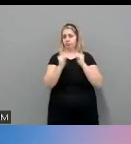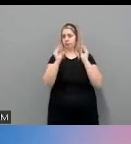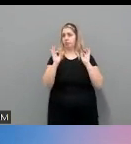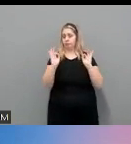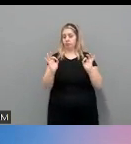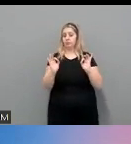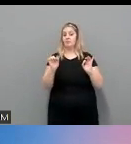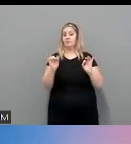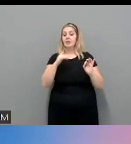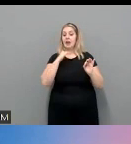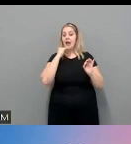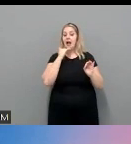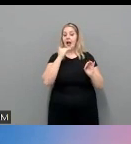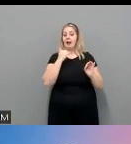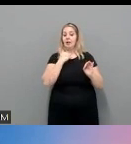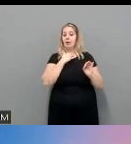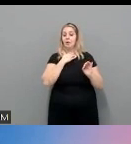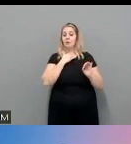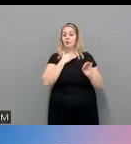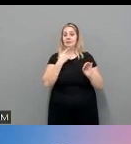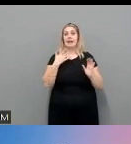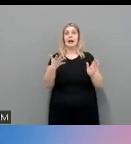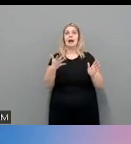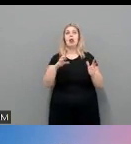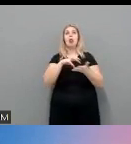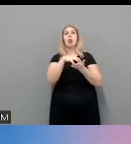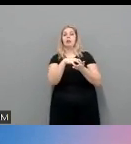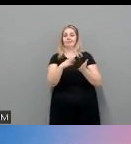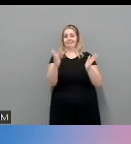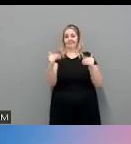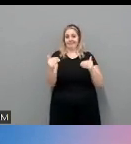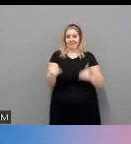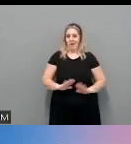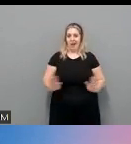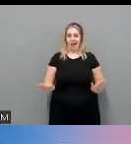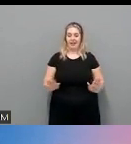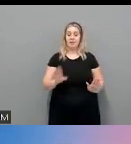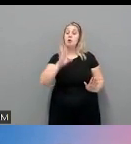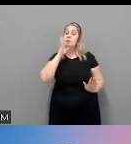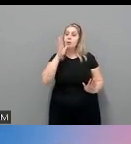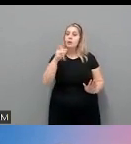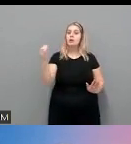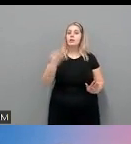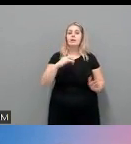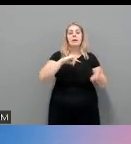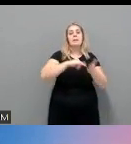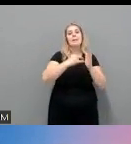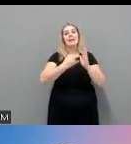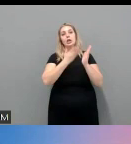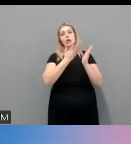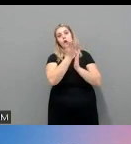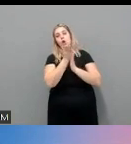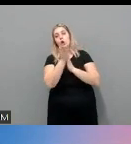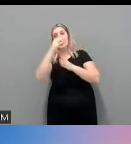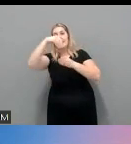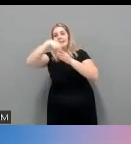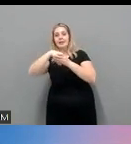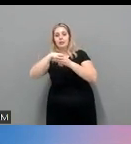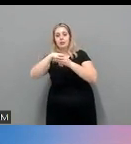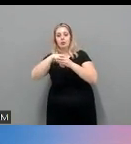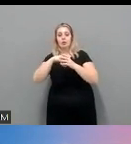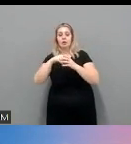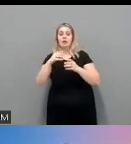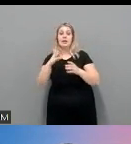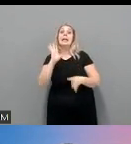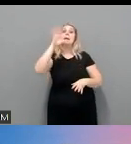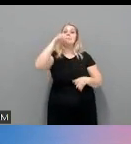Esto es algo que ya no se discute. Así que por eso debemos buscar metodologías que contemplen la inmersión